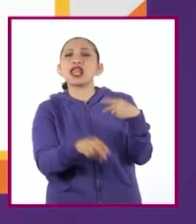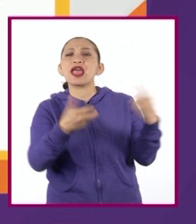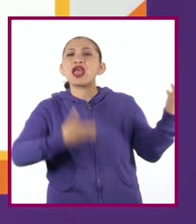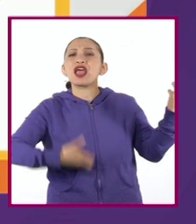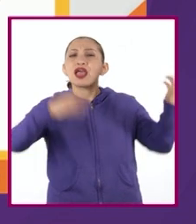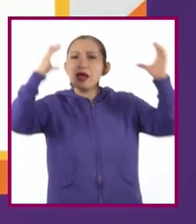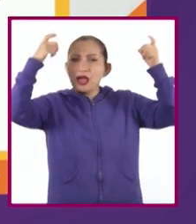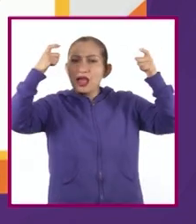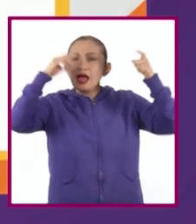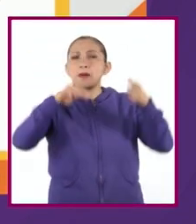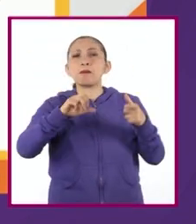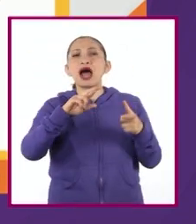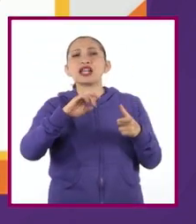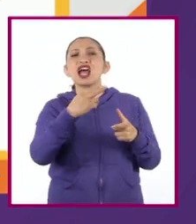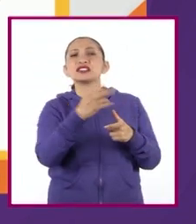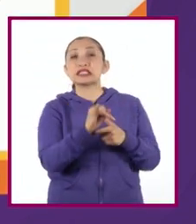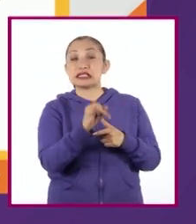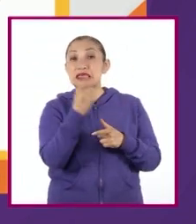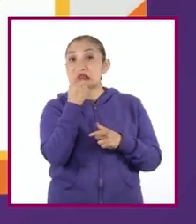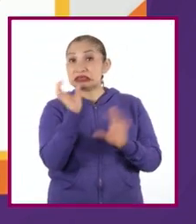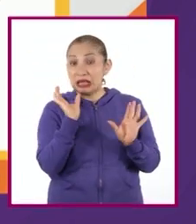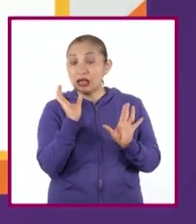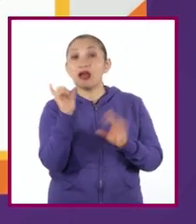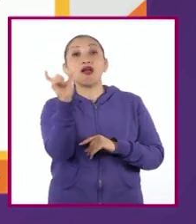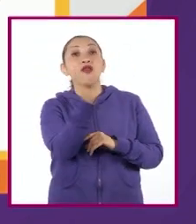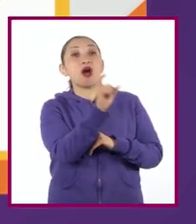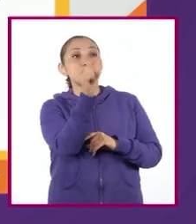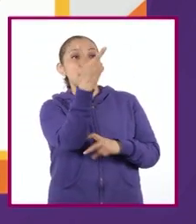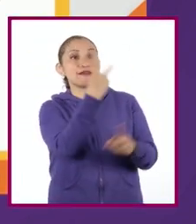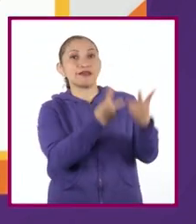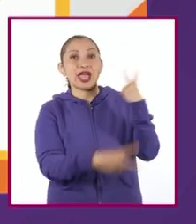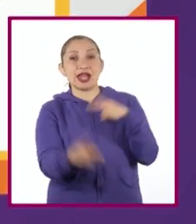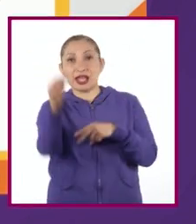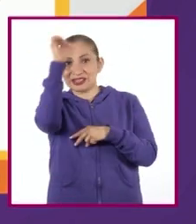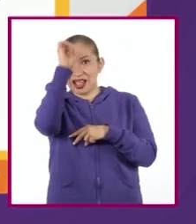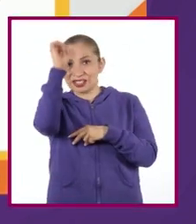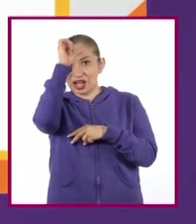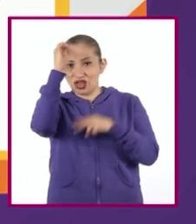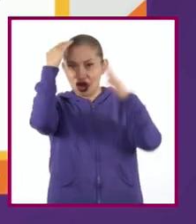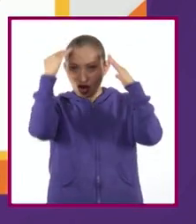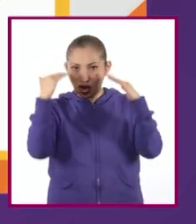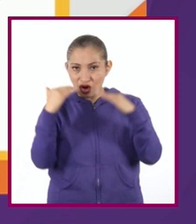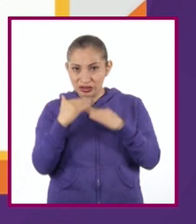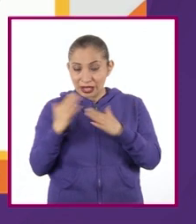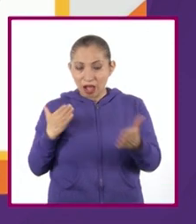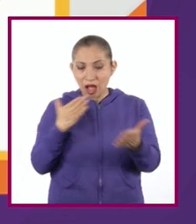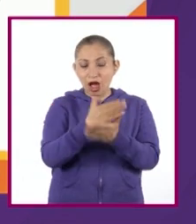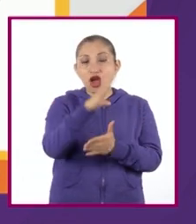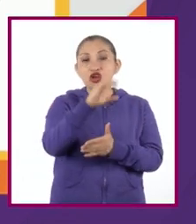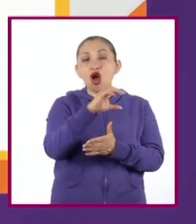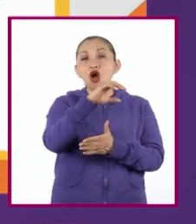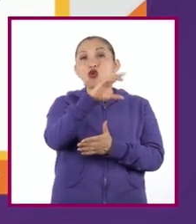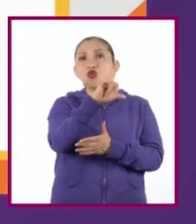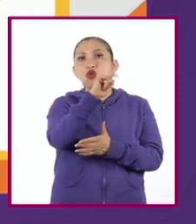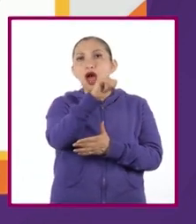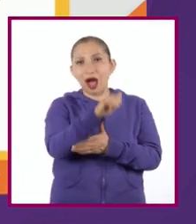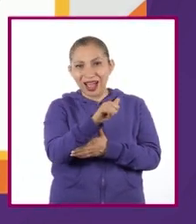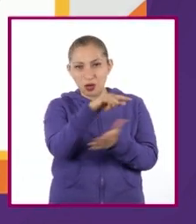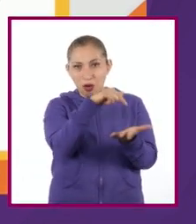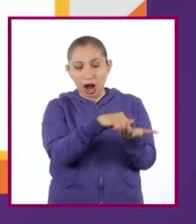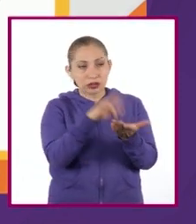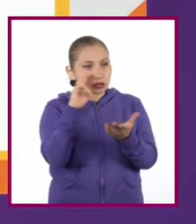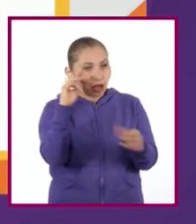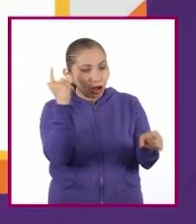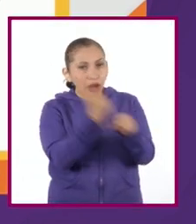mariachi, se menciona que cuando llegaron los frailes españoles a Cocula, se dieron cuenta de